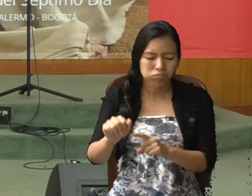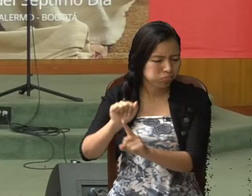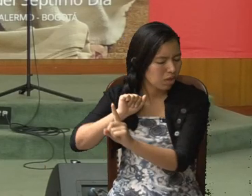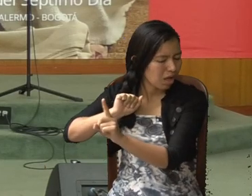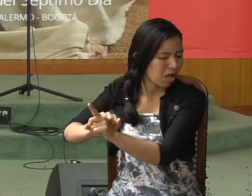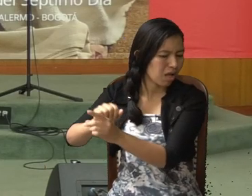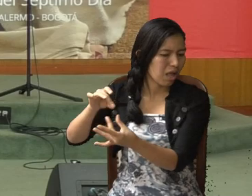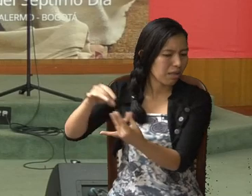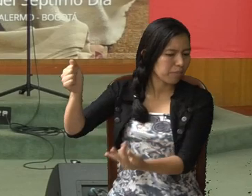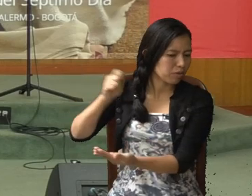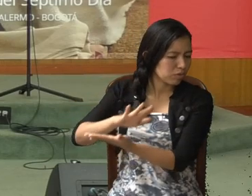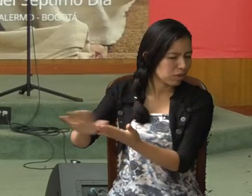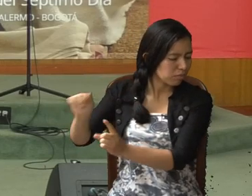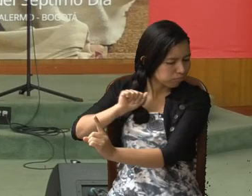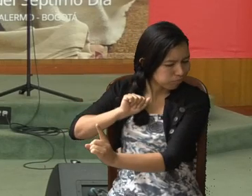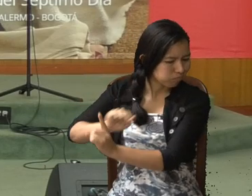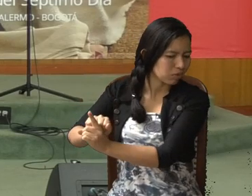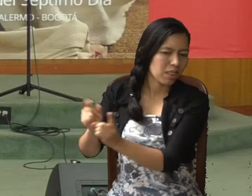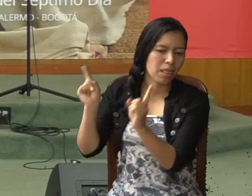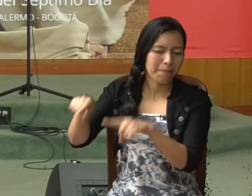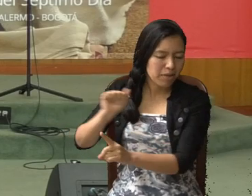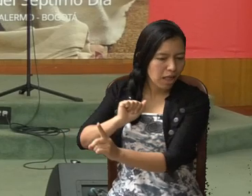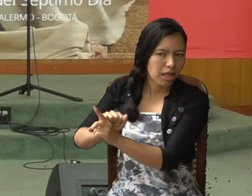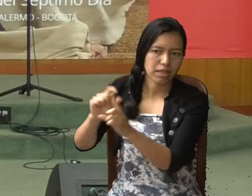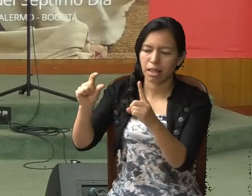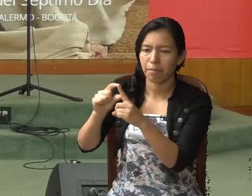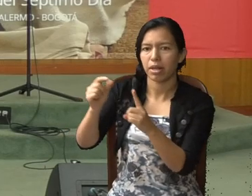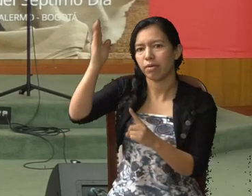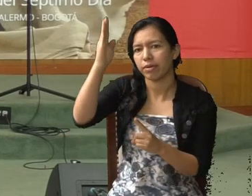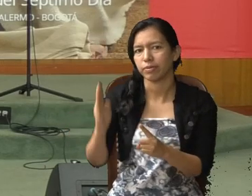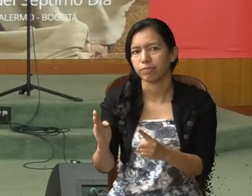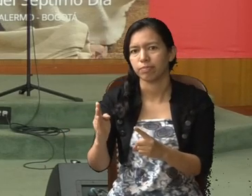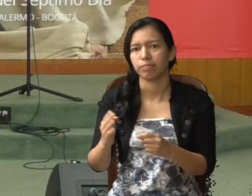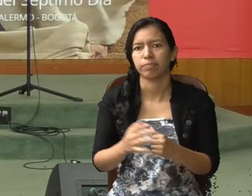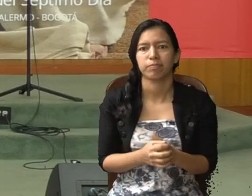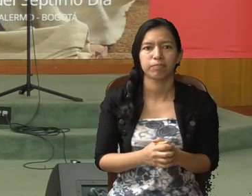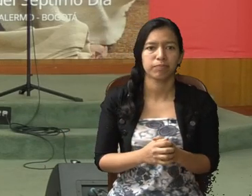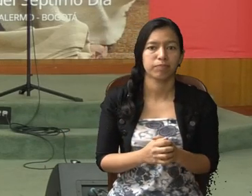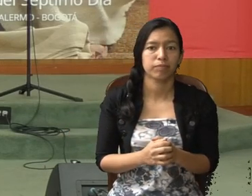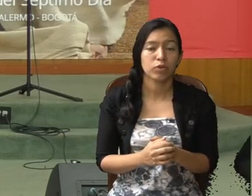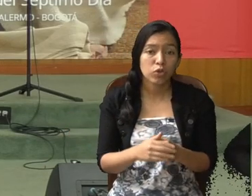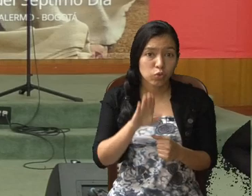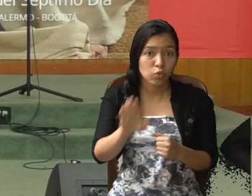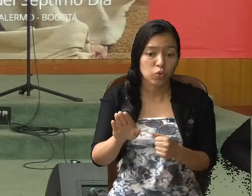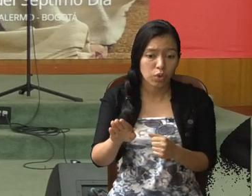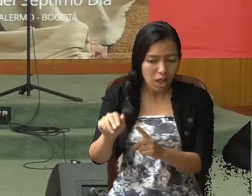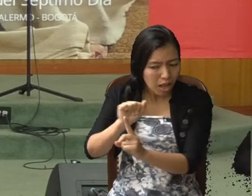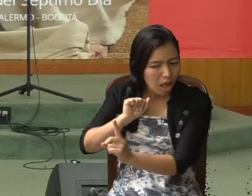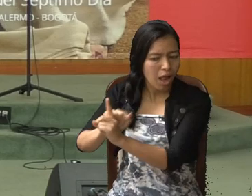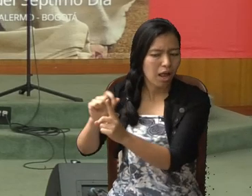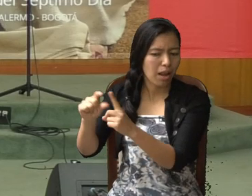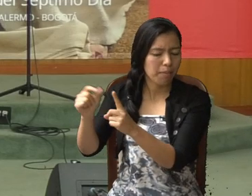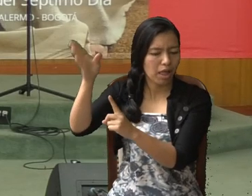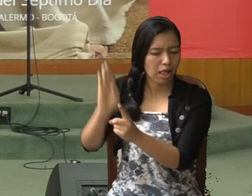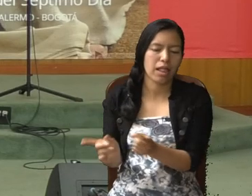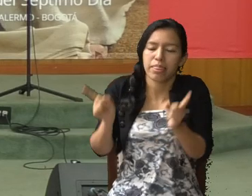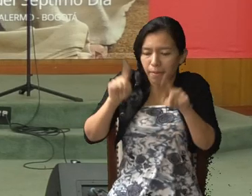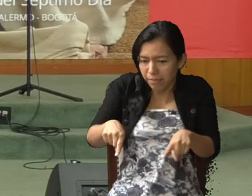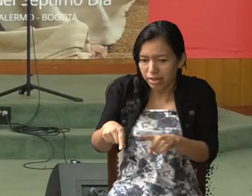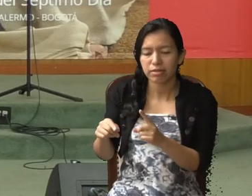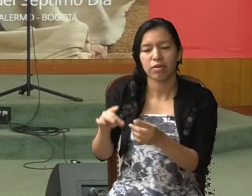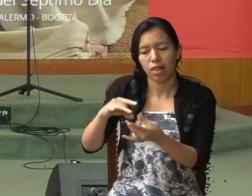Santo, estás rechazando la palabra de Dios. Por eso es que también si estás rechazando la palabra de Dios, estás rechazando